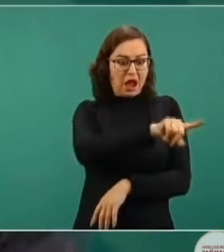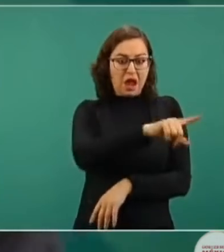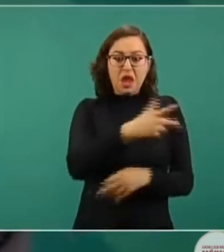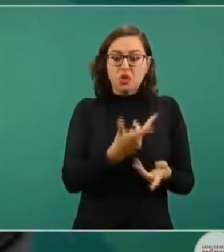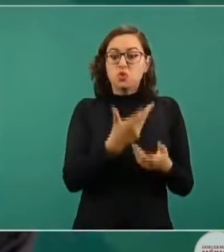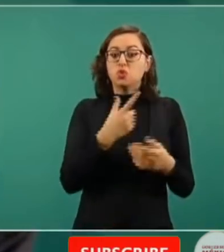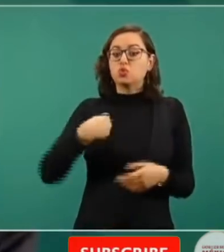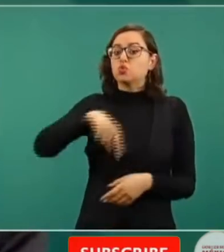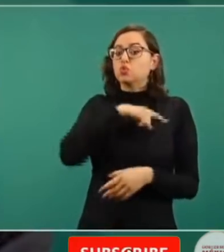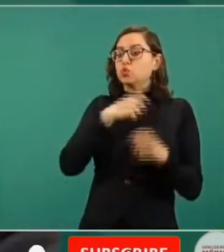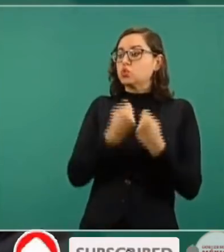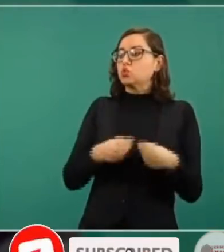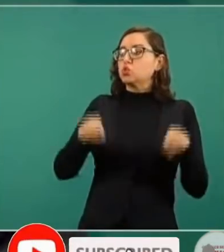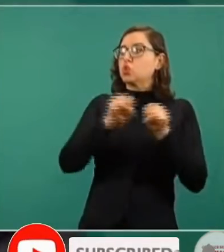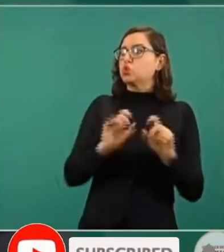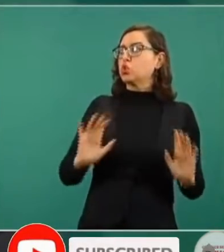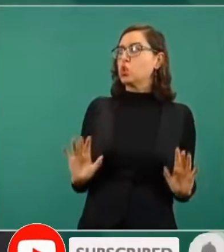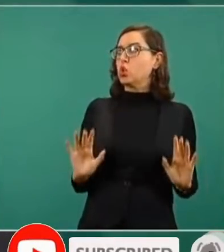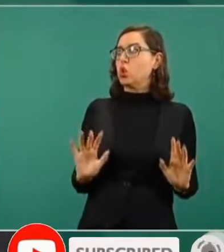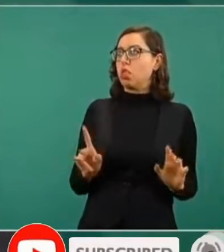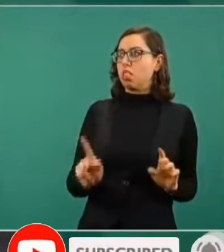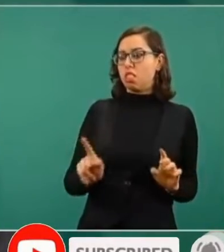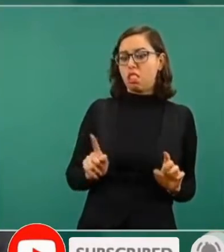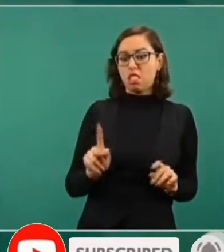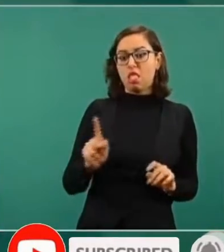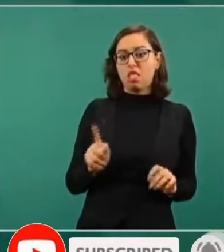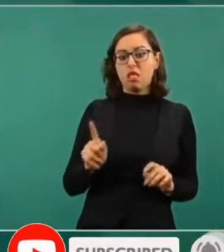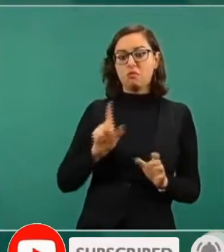no es más que una empresa que le vende a